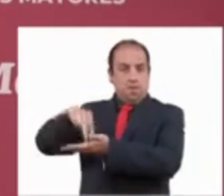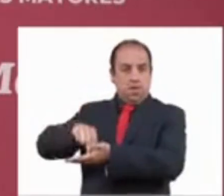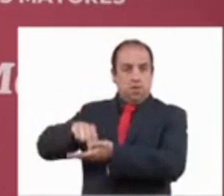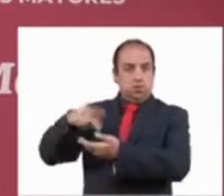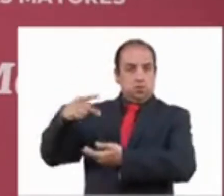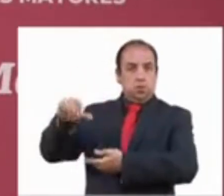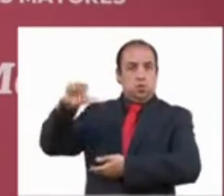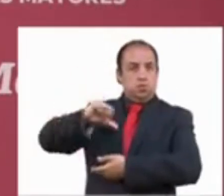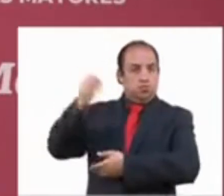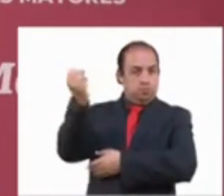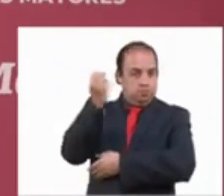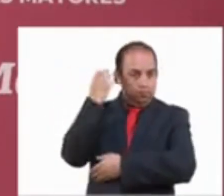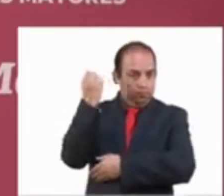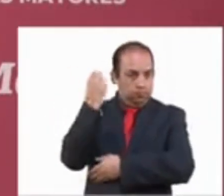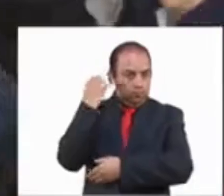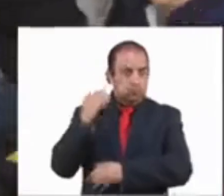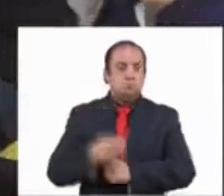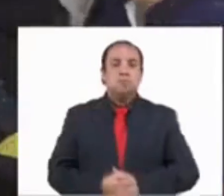en este acto.